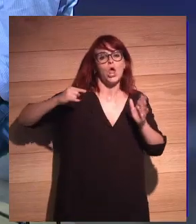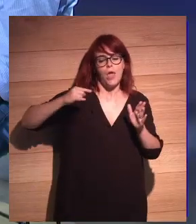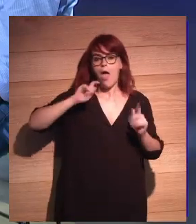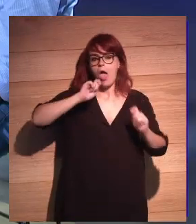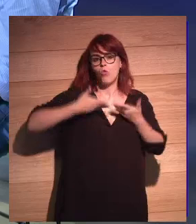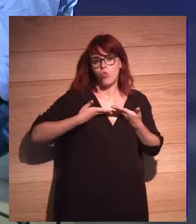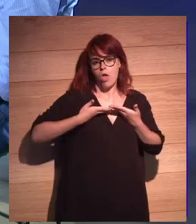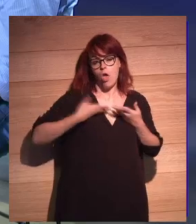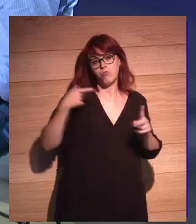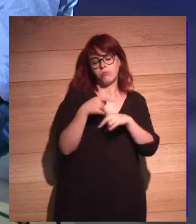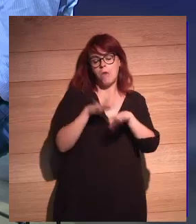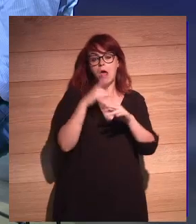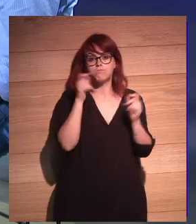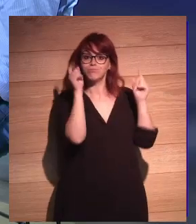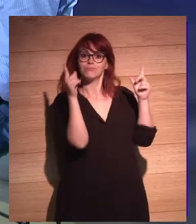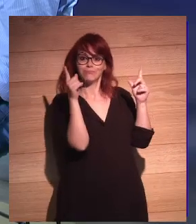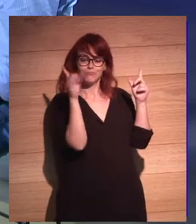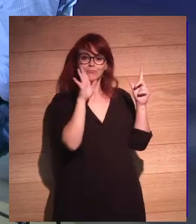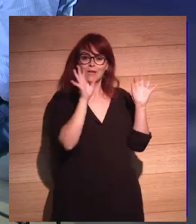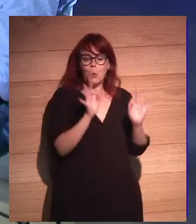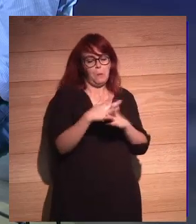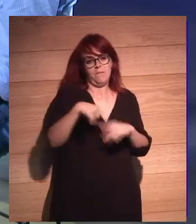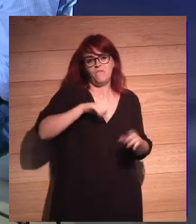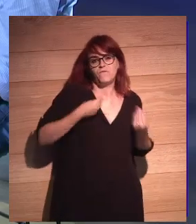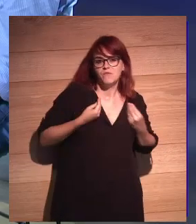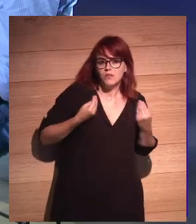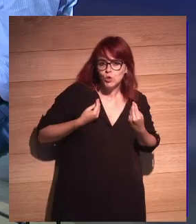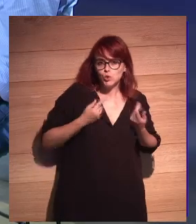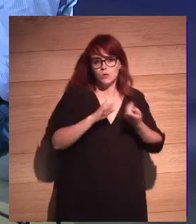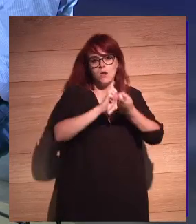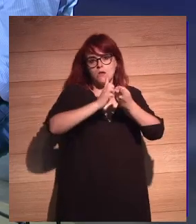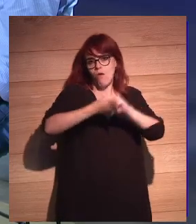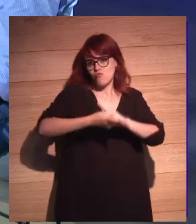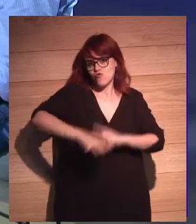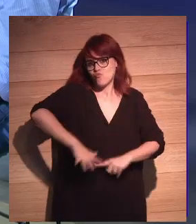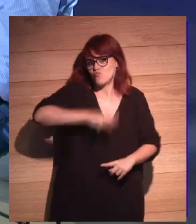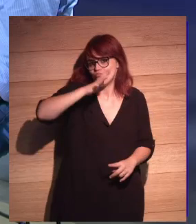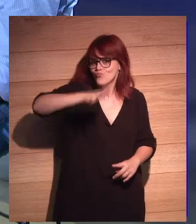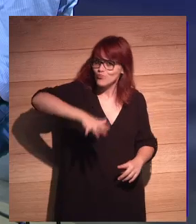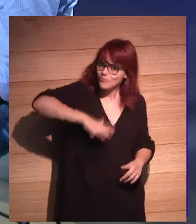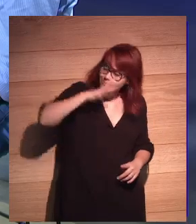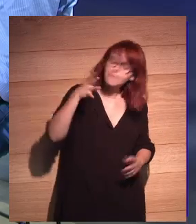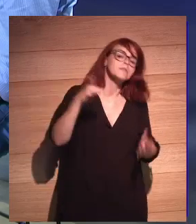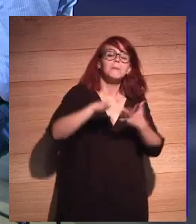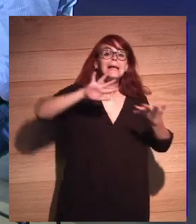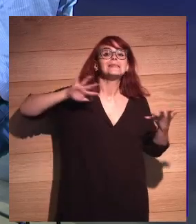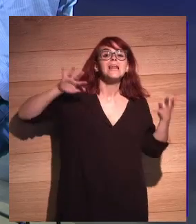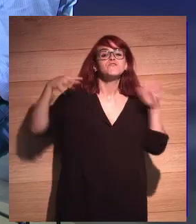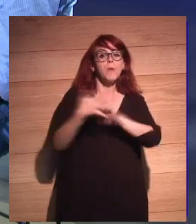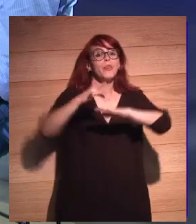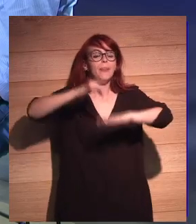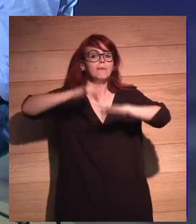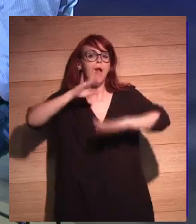a darnos cuenta y a entender que realmente vivimos un cambio brutal. Se habla mucho de transformación digital,